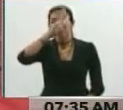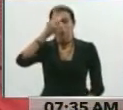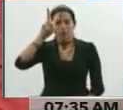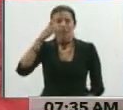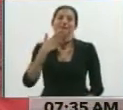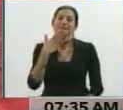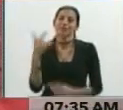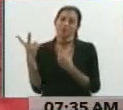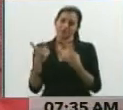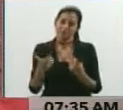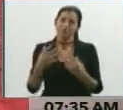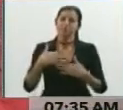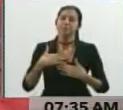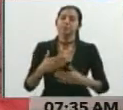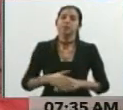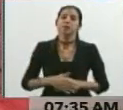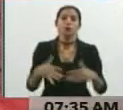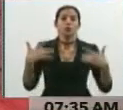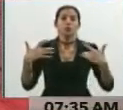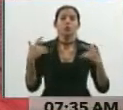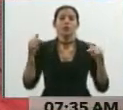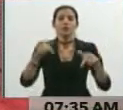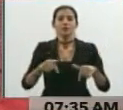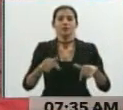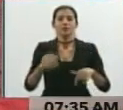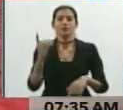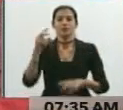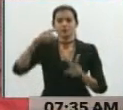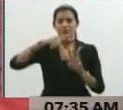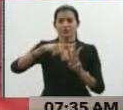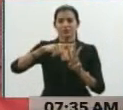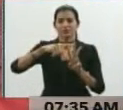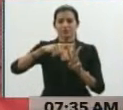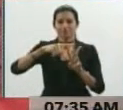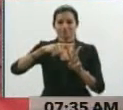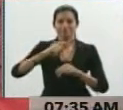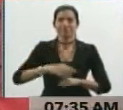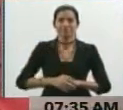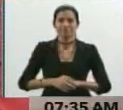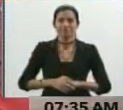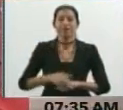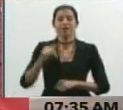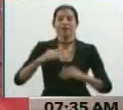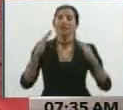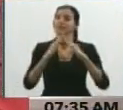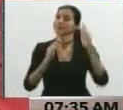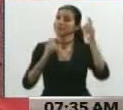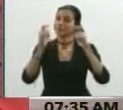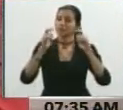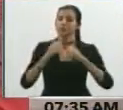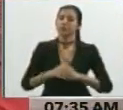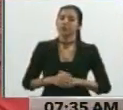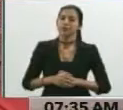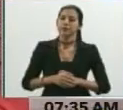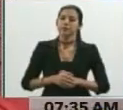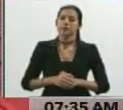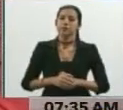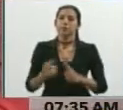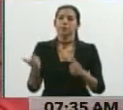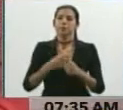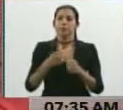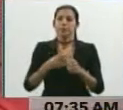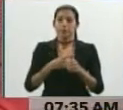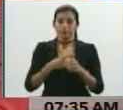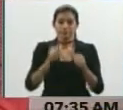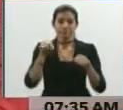invitación y contento de estar en vtv pues la casa de chávez este bueno primero que nada yo pienso que